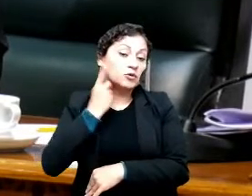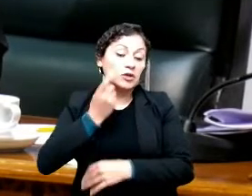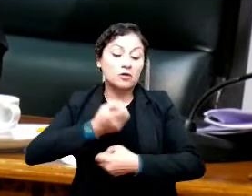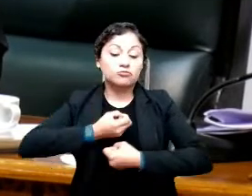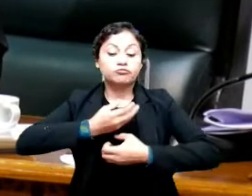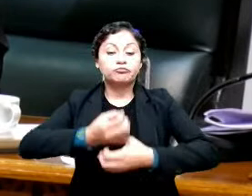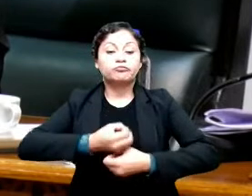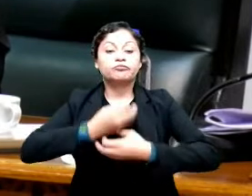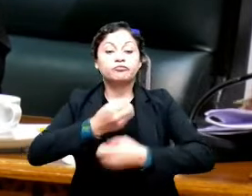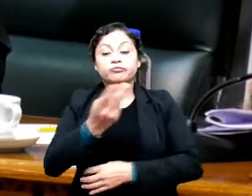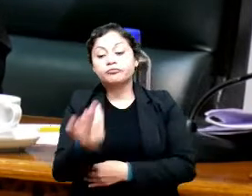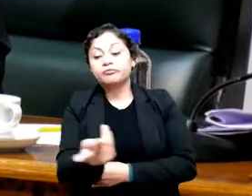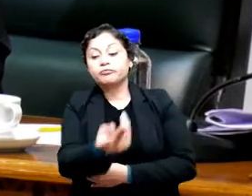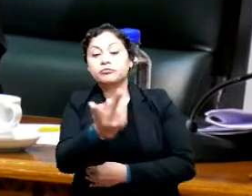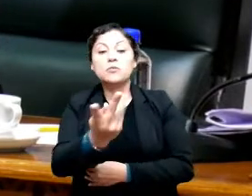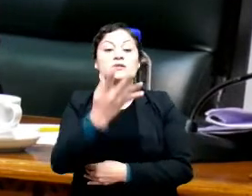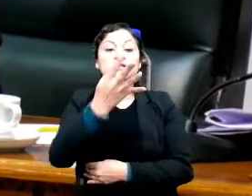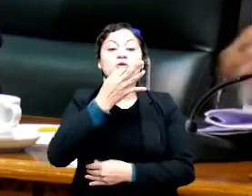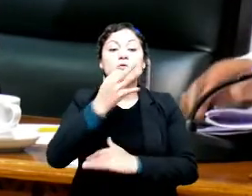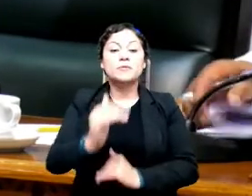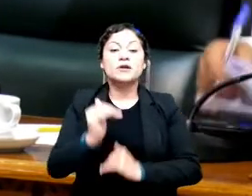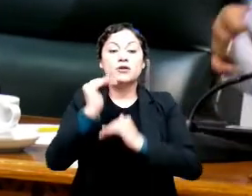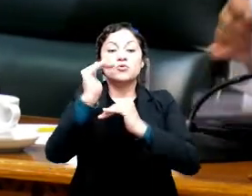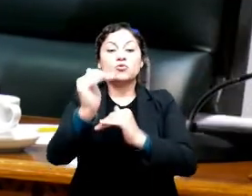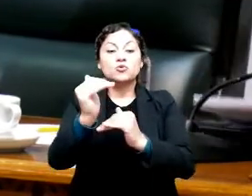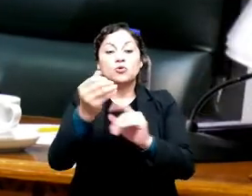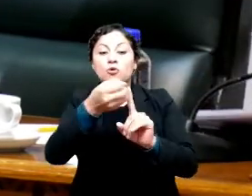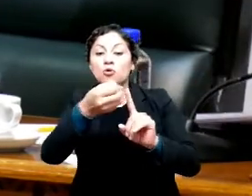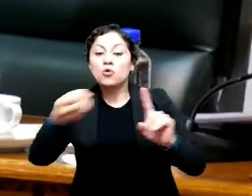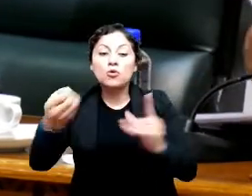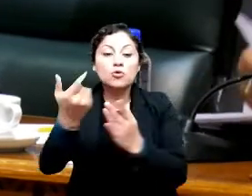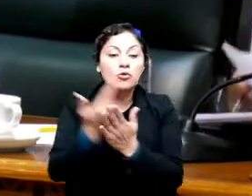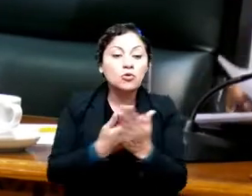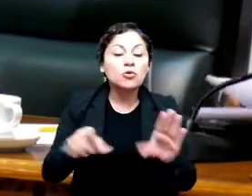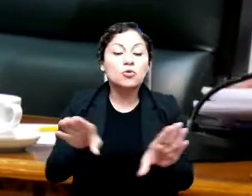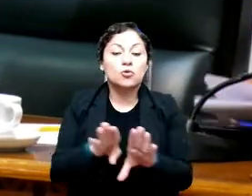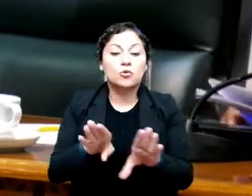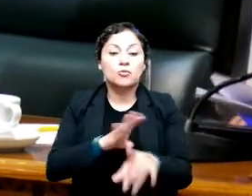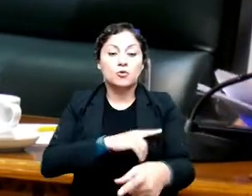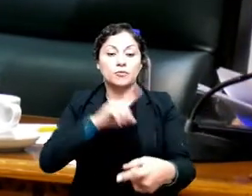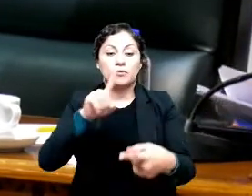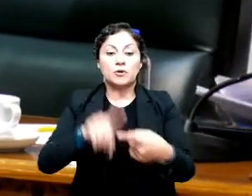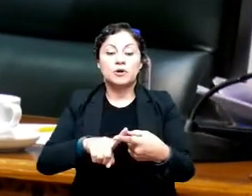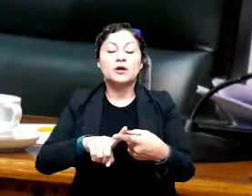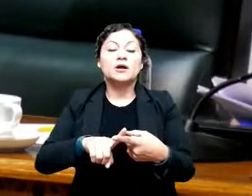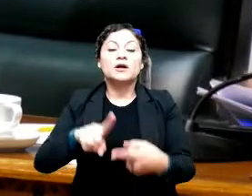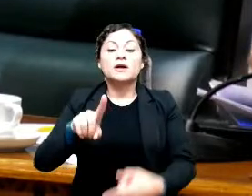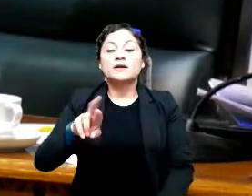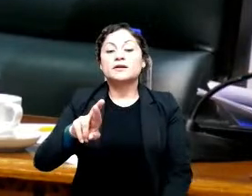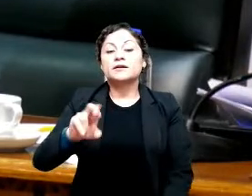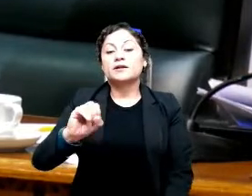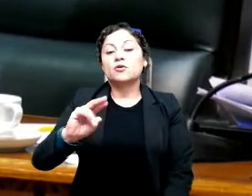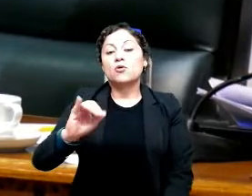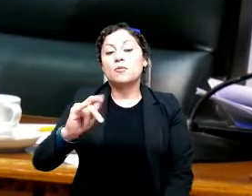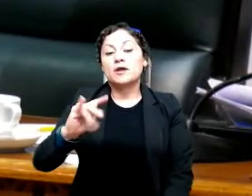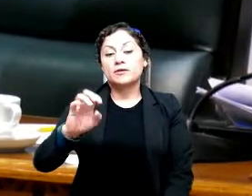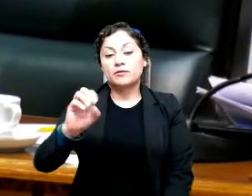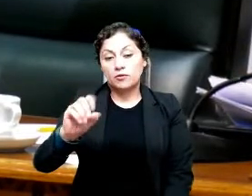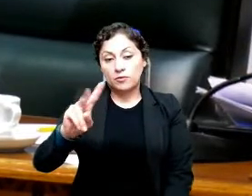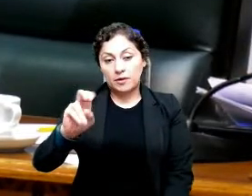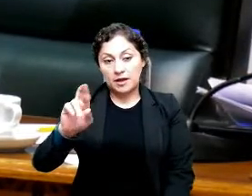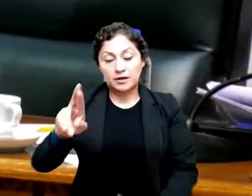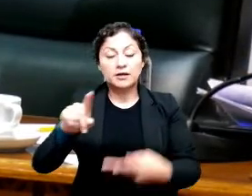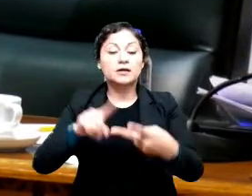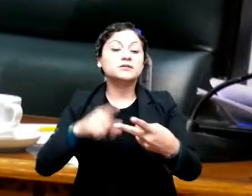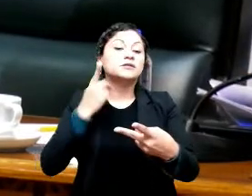para formular una pregunta en el orden siguiente. Diputado Rigoberto Vargas Cervantes.